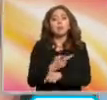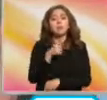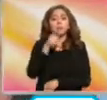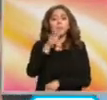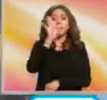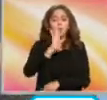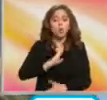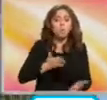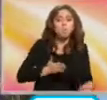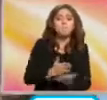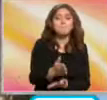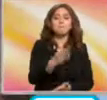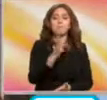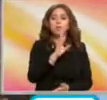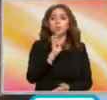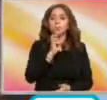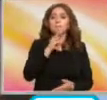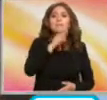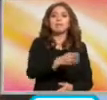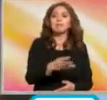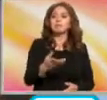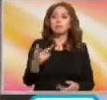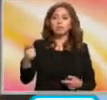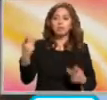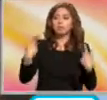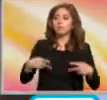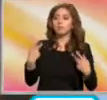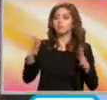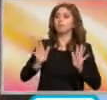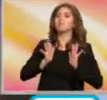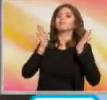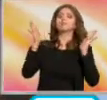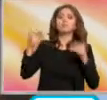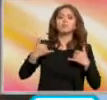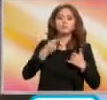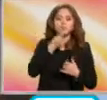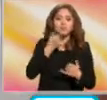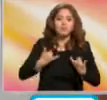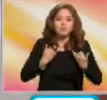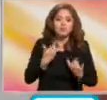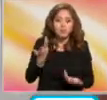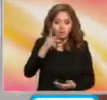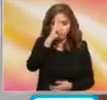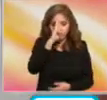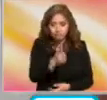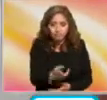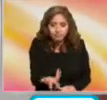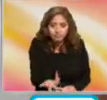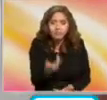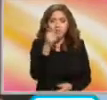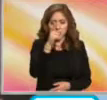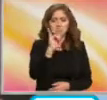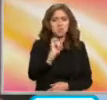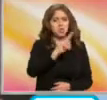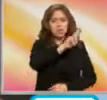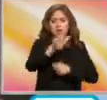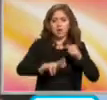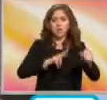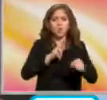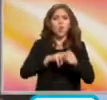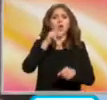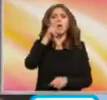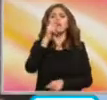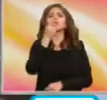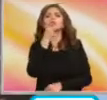ver como intrusivo, como invasivo, en un área totalmente privada. Es natural la autoexploración, la masturbación, como se